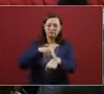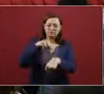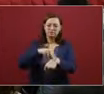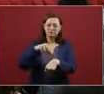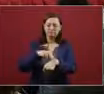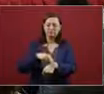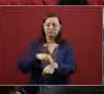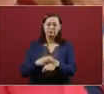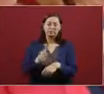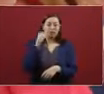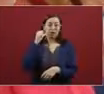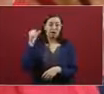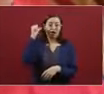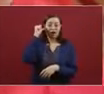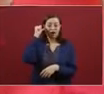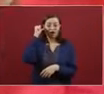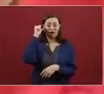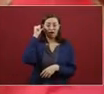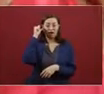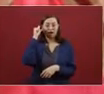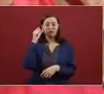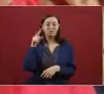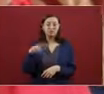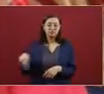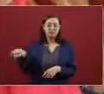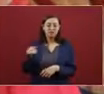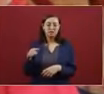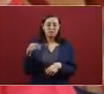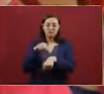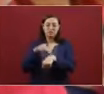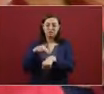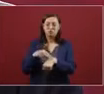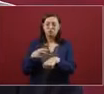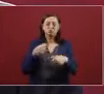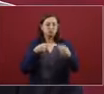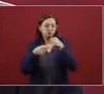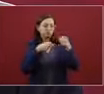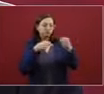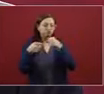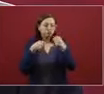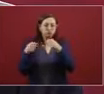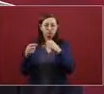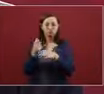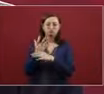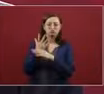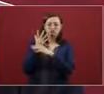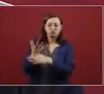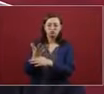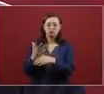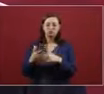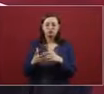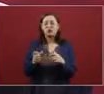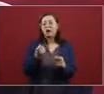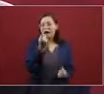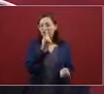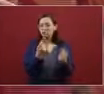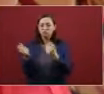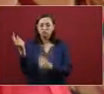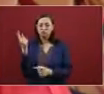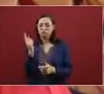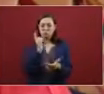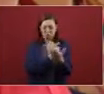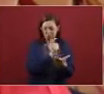residentes. Ayer todavía tuvieron alguna conferencia de prensa en la que dijeron que todavía había una parte que no se les